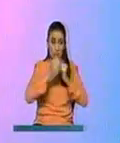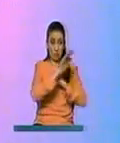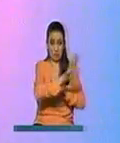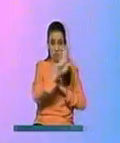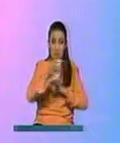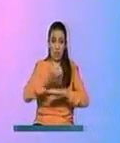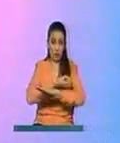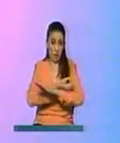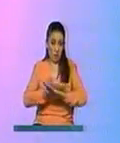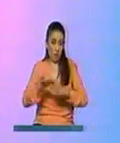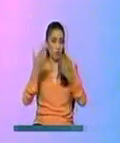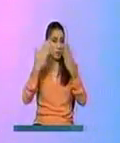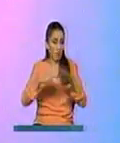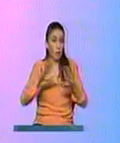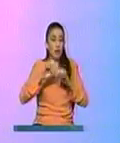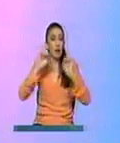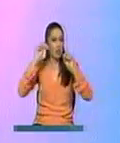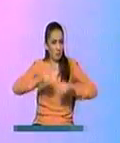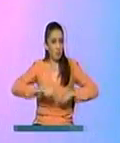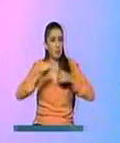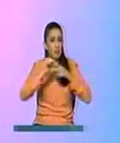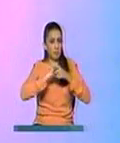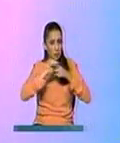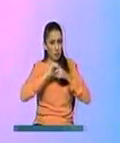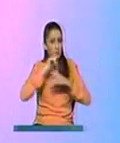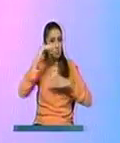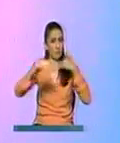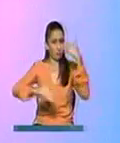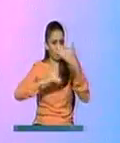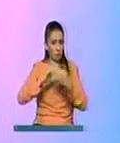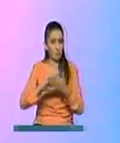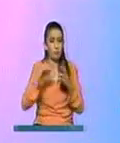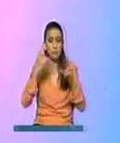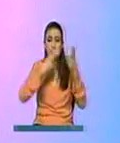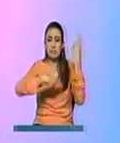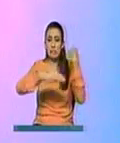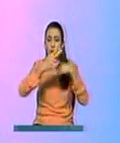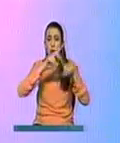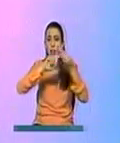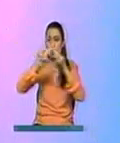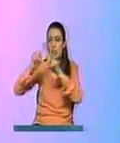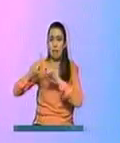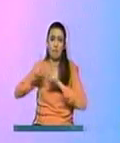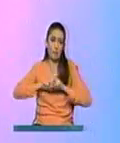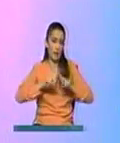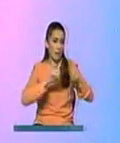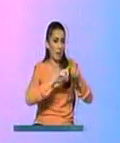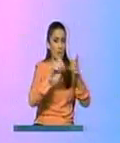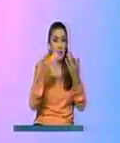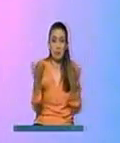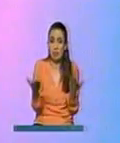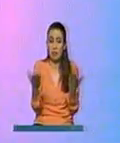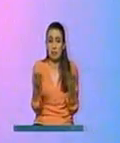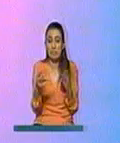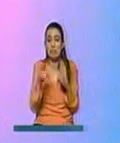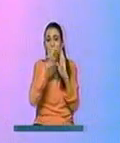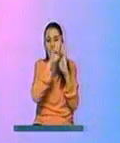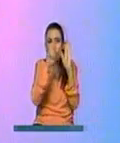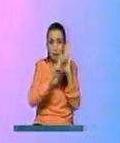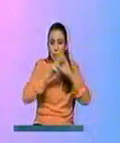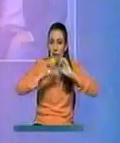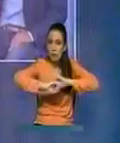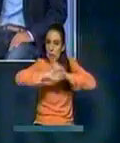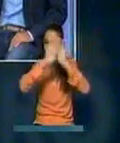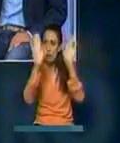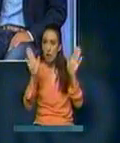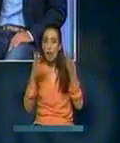invitados, Pedro Navarro, en poder diversificar la presencia de negocios en distintos puntos de las ciudades con reglas claras